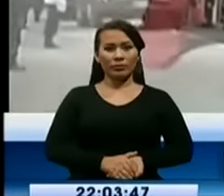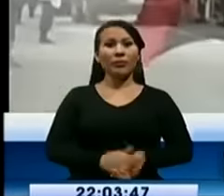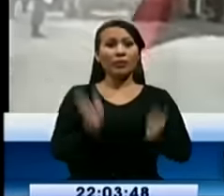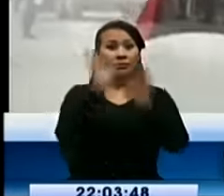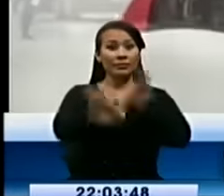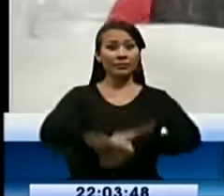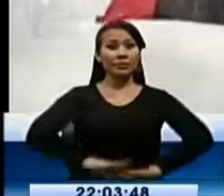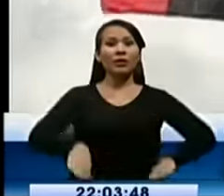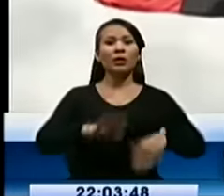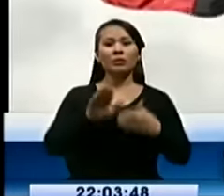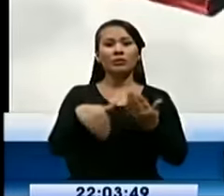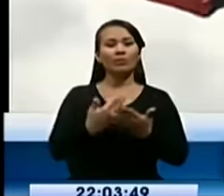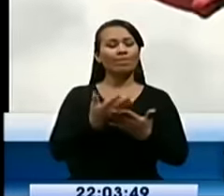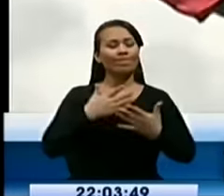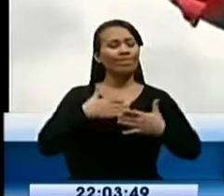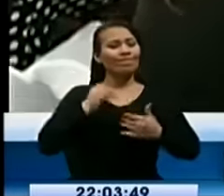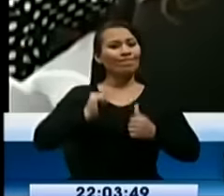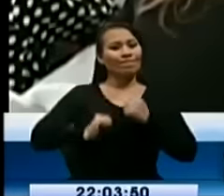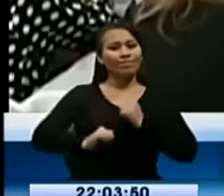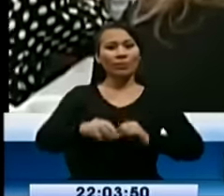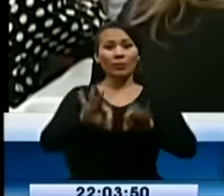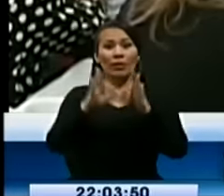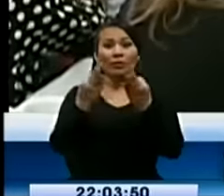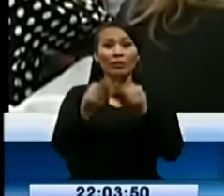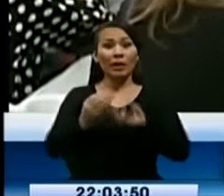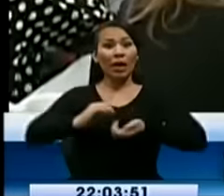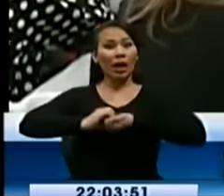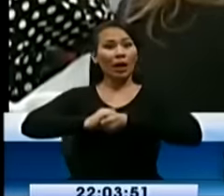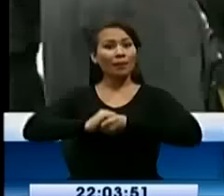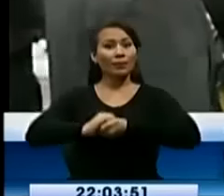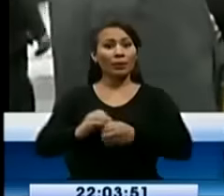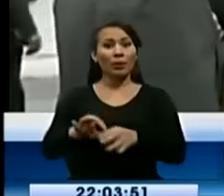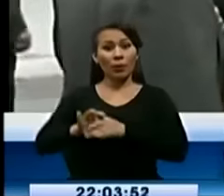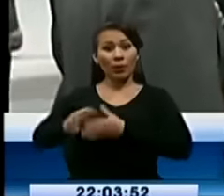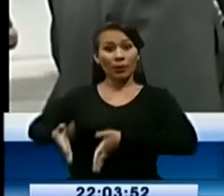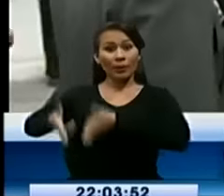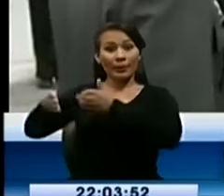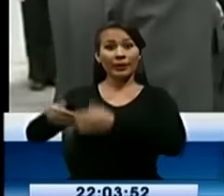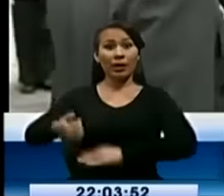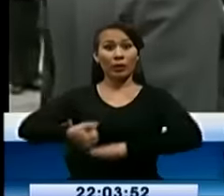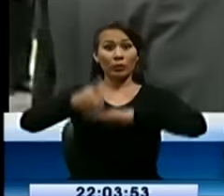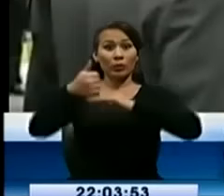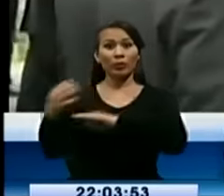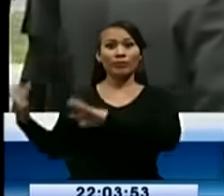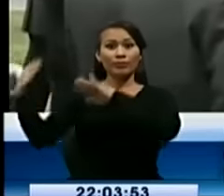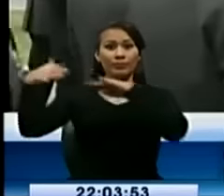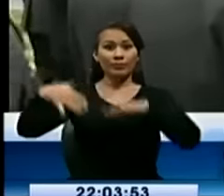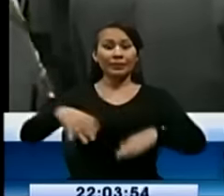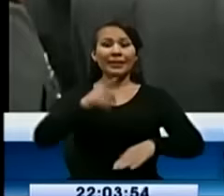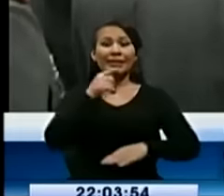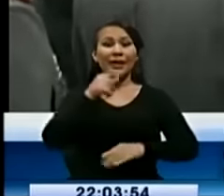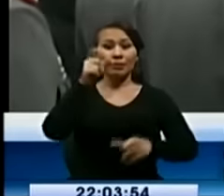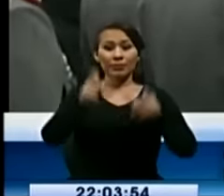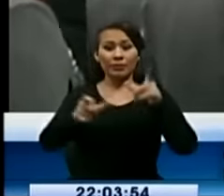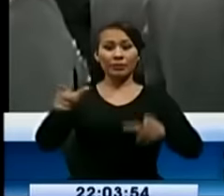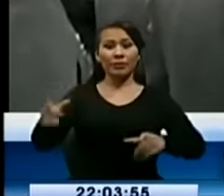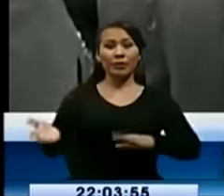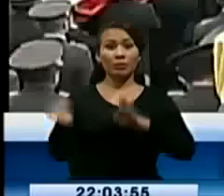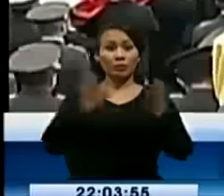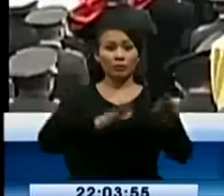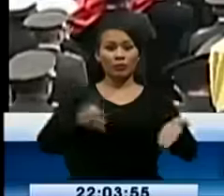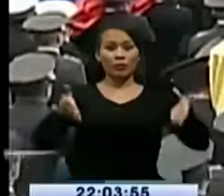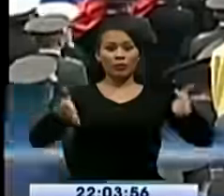Finalmente, y en medio del pesar de familiares, amigos, compañeros y autoridades, llegaron aquellos que cayeron en el cumplimiento de su deber.